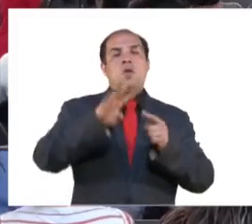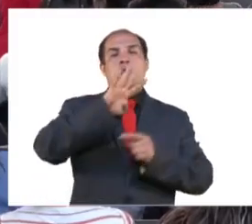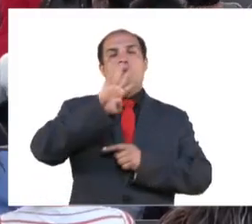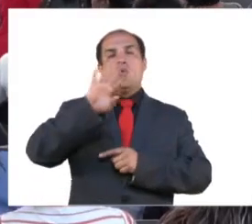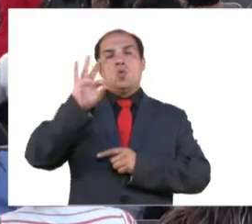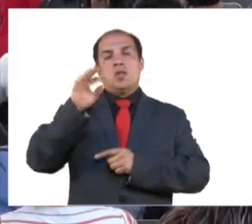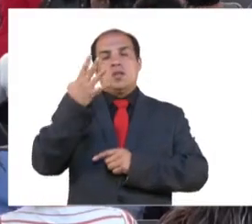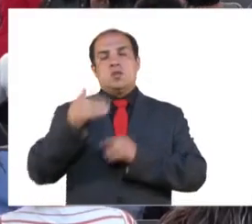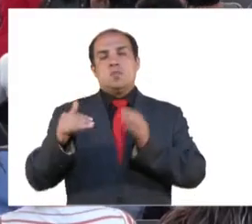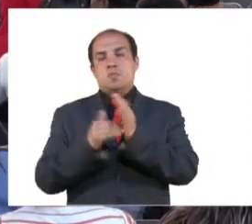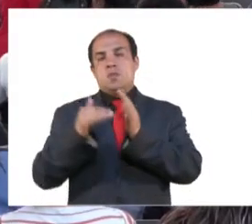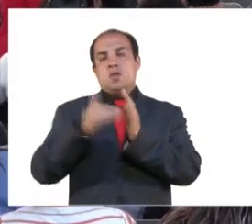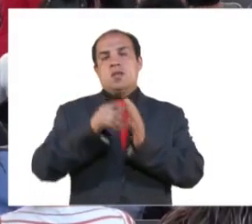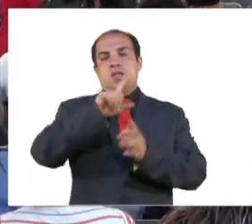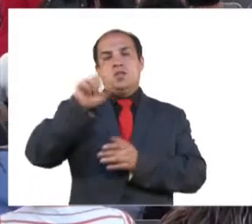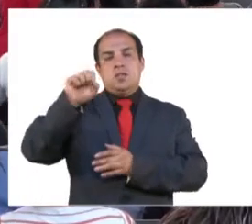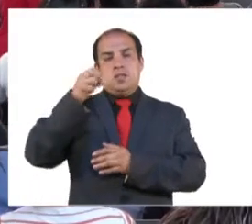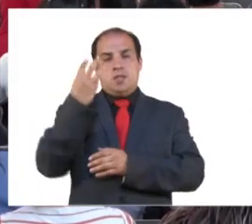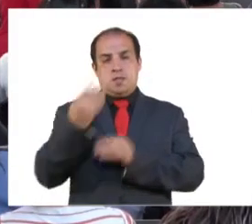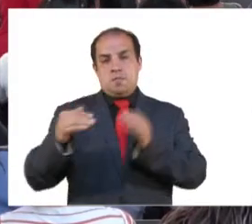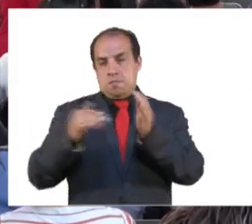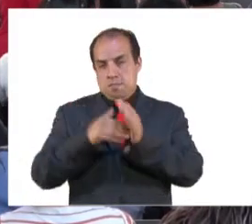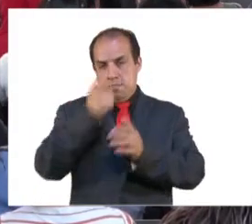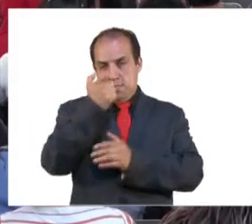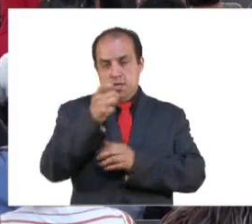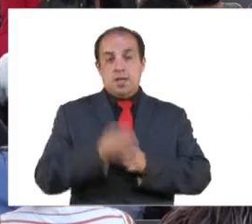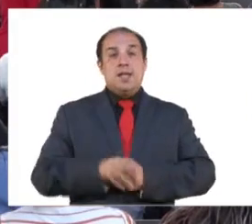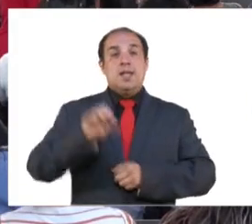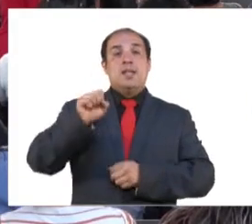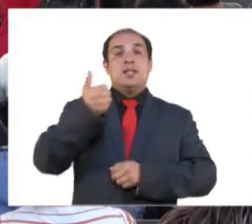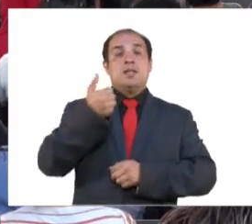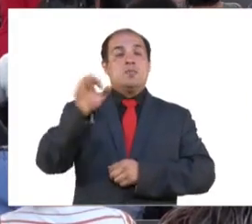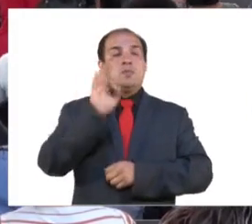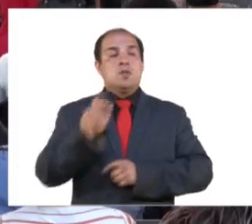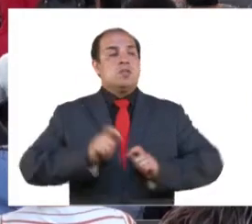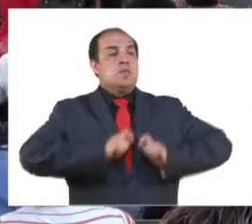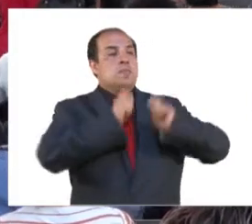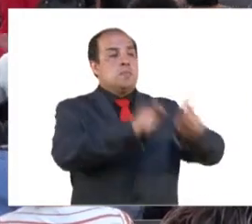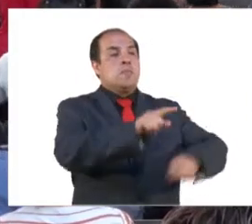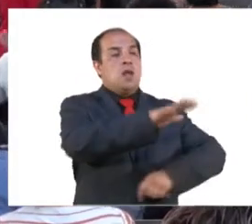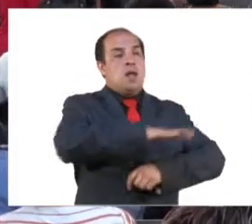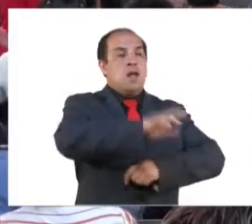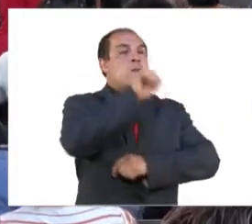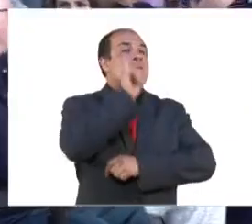y el 66% corresponde para mujeres Así es que